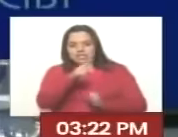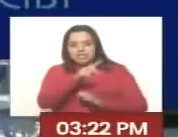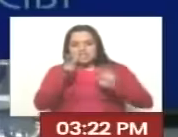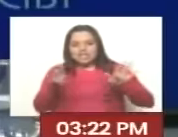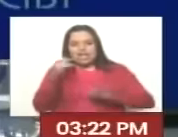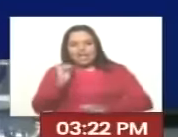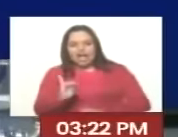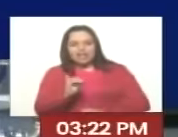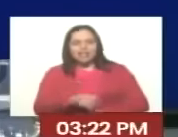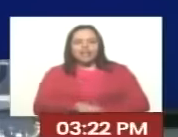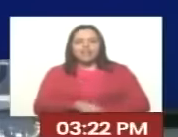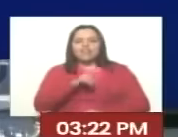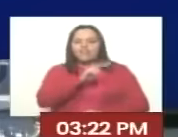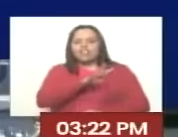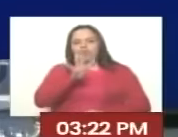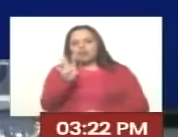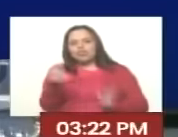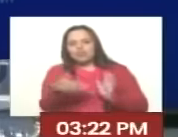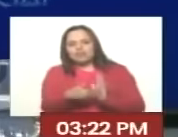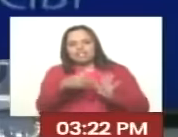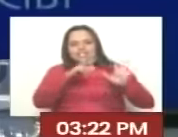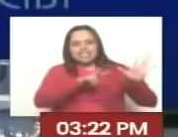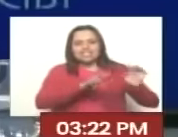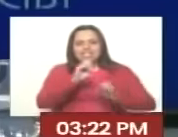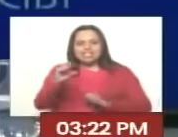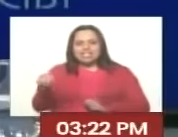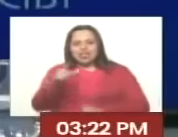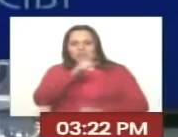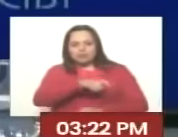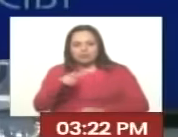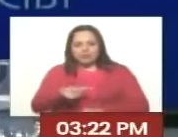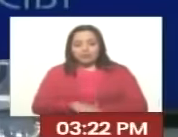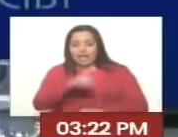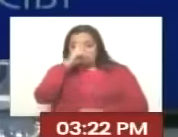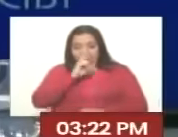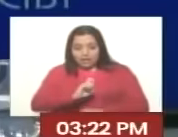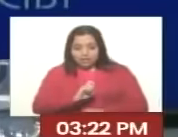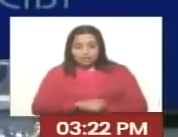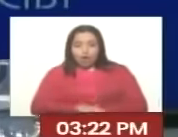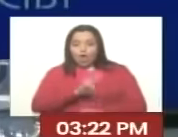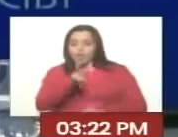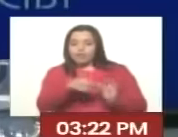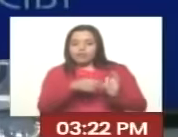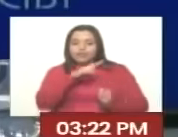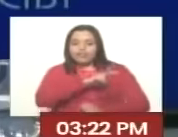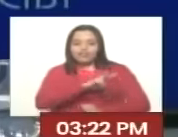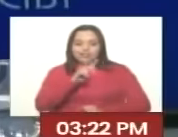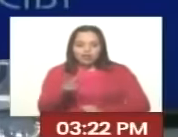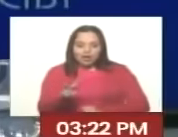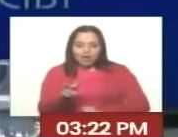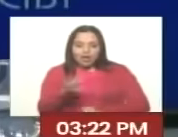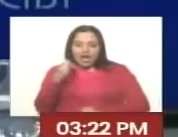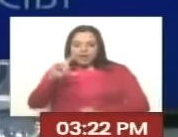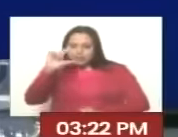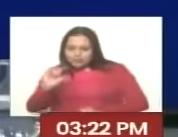de 24.700 casos. En el año 2022 descendió